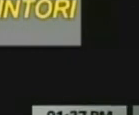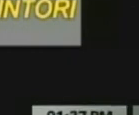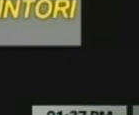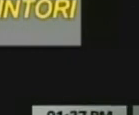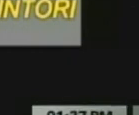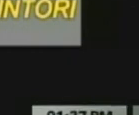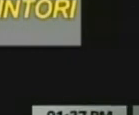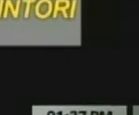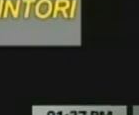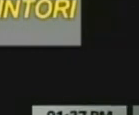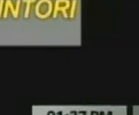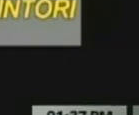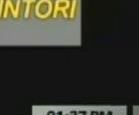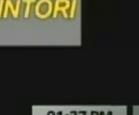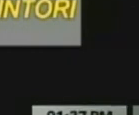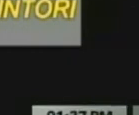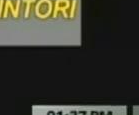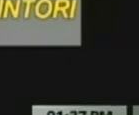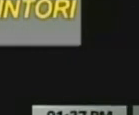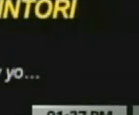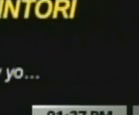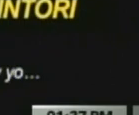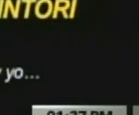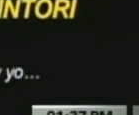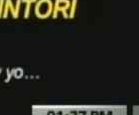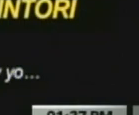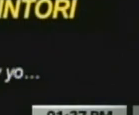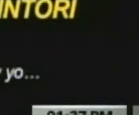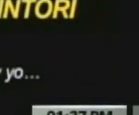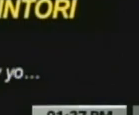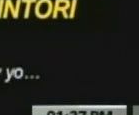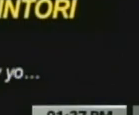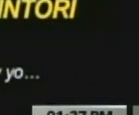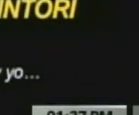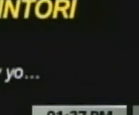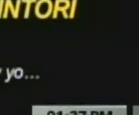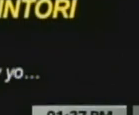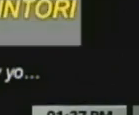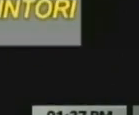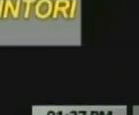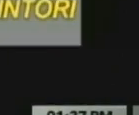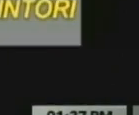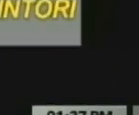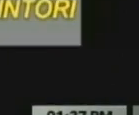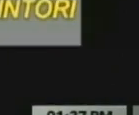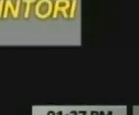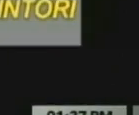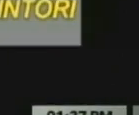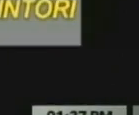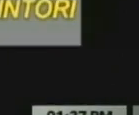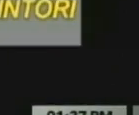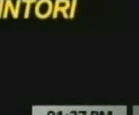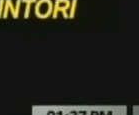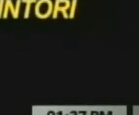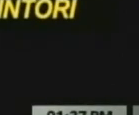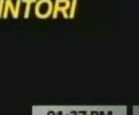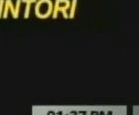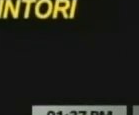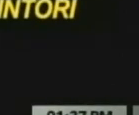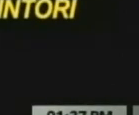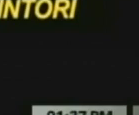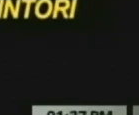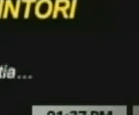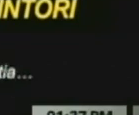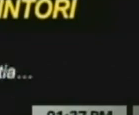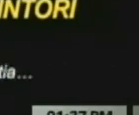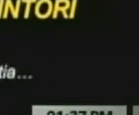salida para ir hacia Miraflores. Y después hablamos un temita ahí de lo esto y yo. Sí, mucho este. Sí, yo estoy